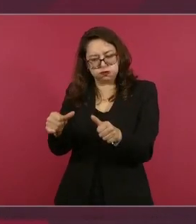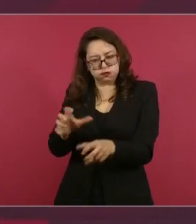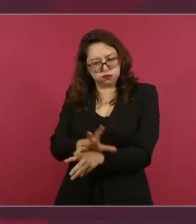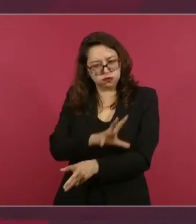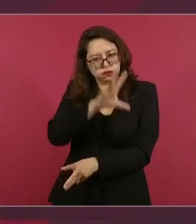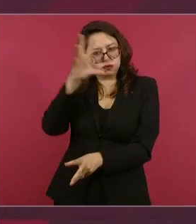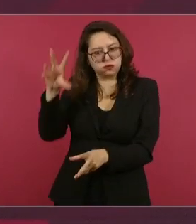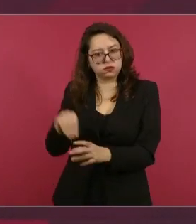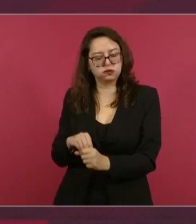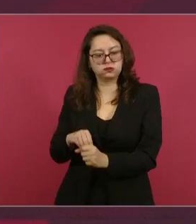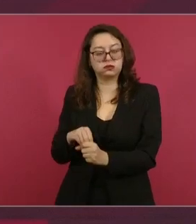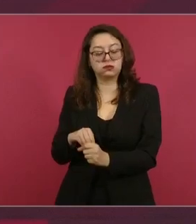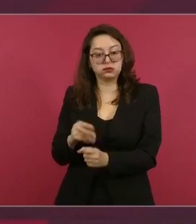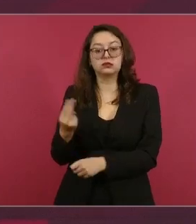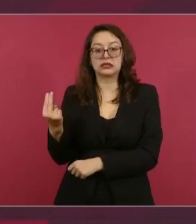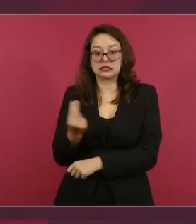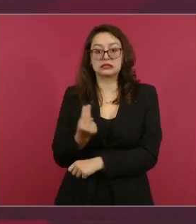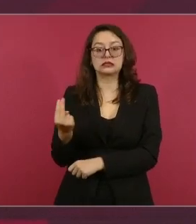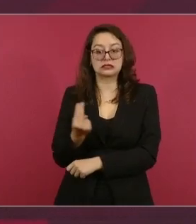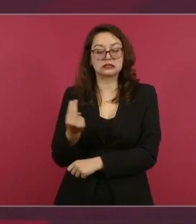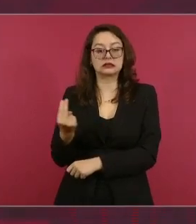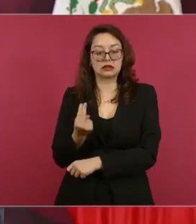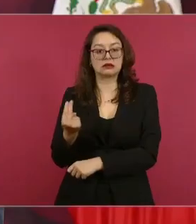entregado completamente,